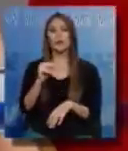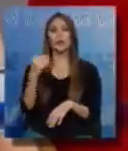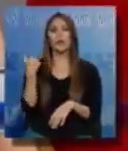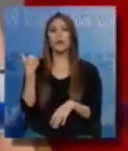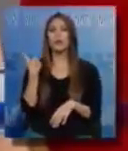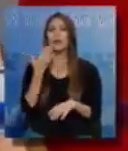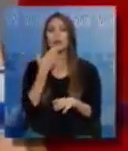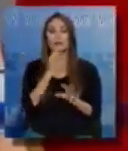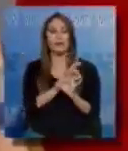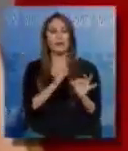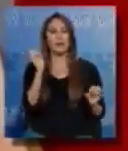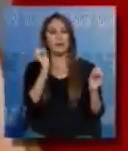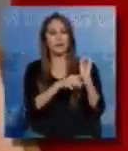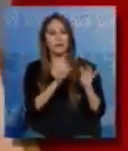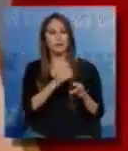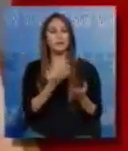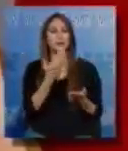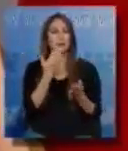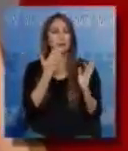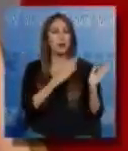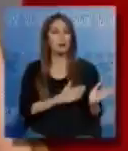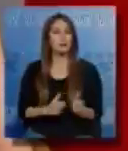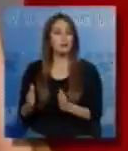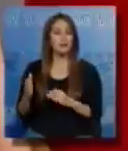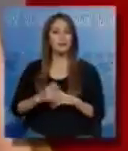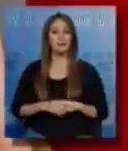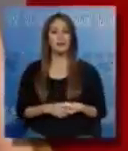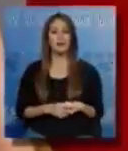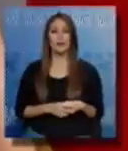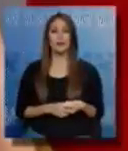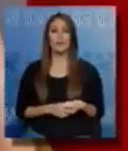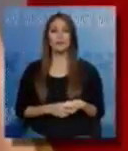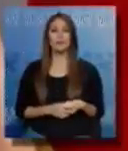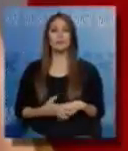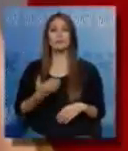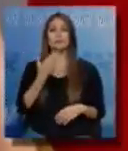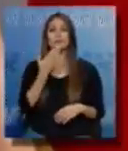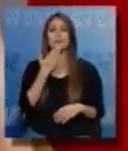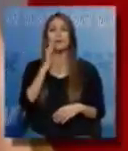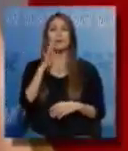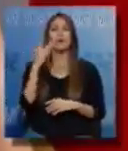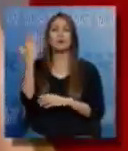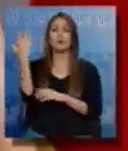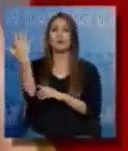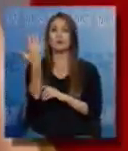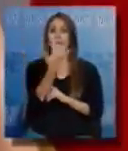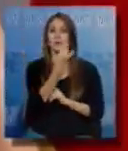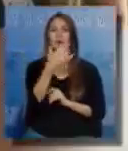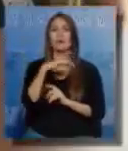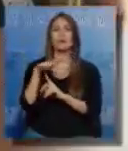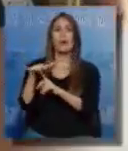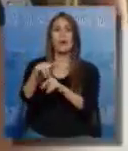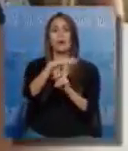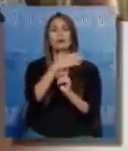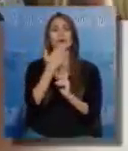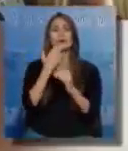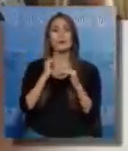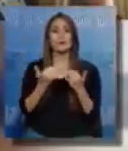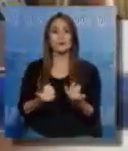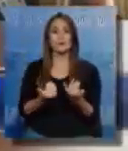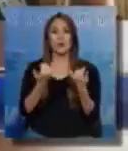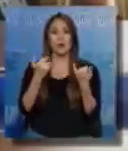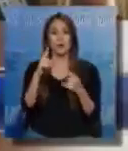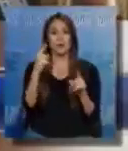saneamiento ambiental. ¿Cómo hacemos para el manejo adecuado de nuestras reservas forestales, de nuestros bosques? El encuentro